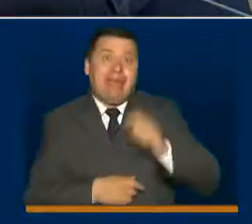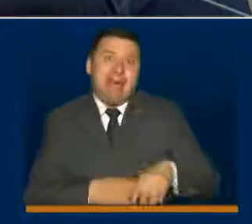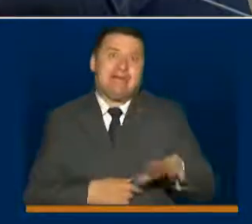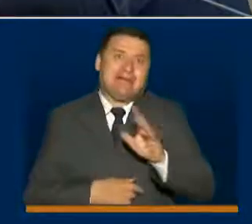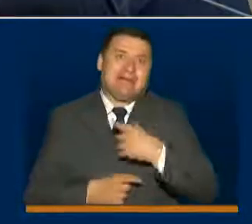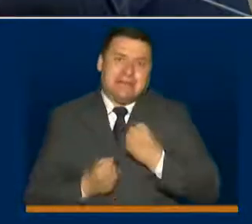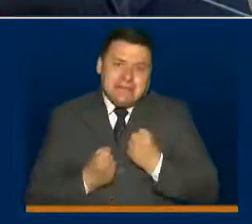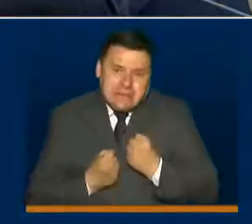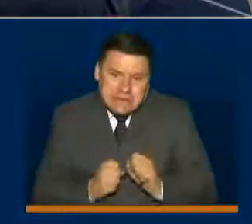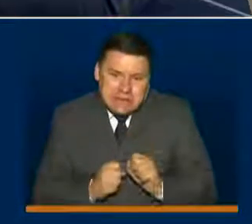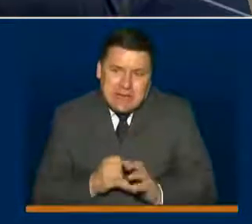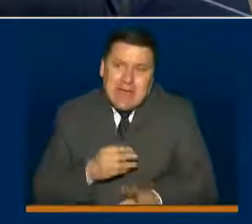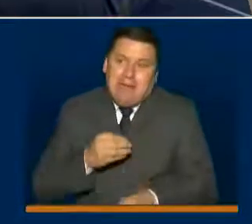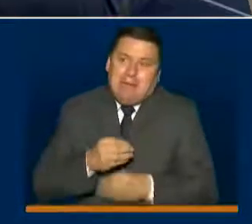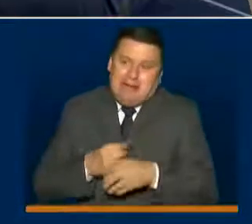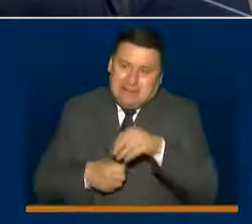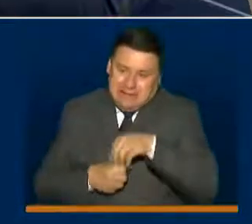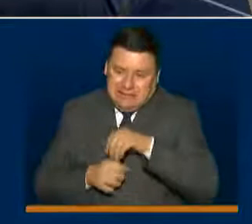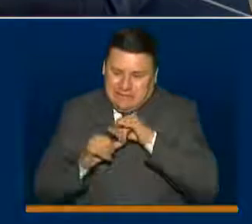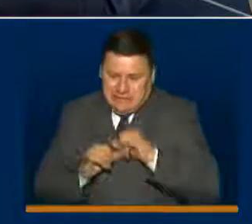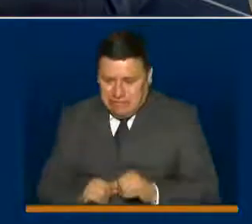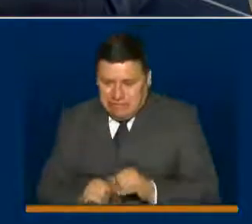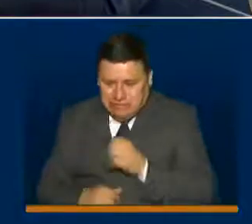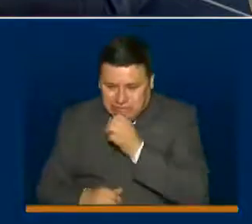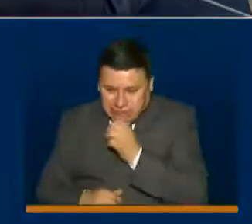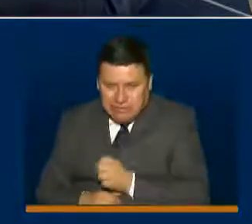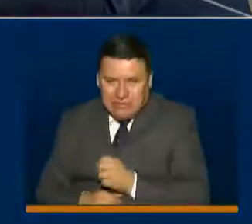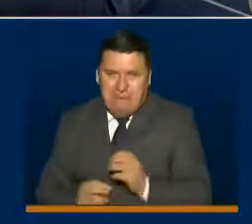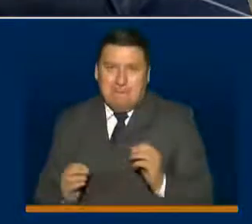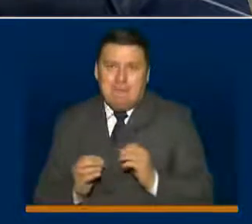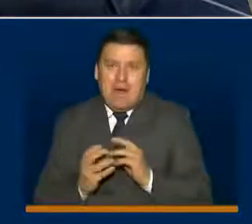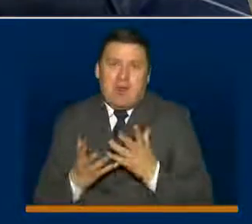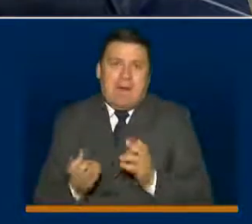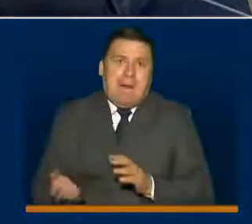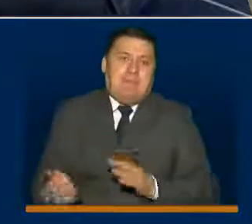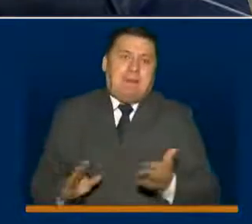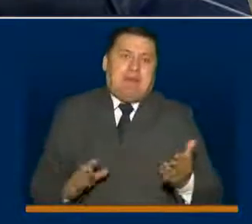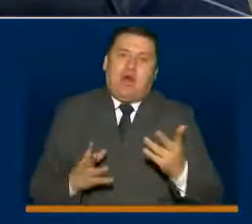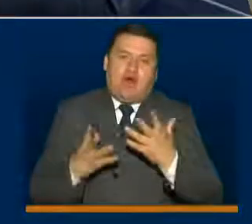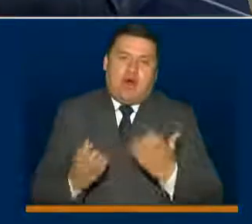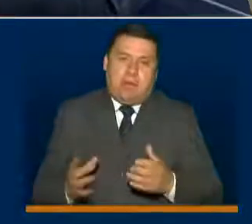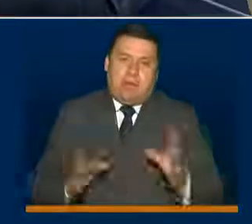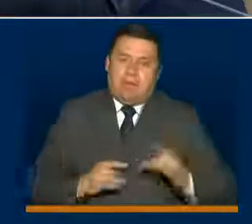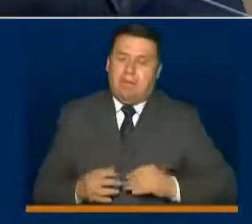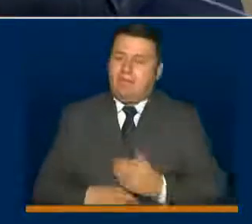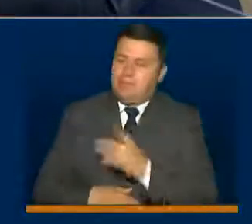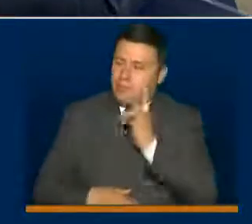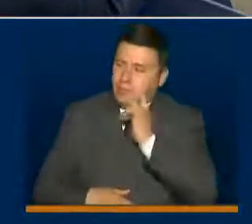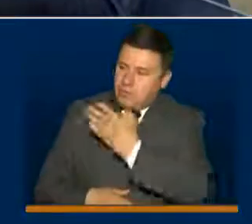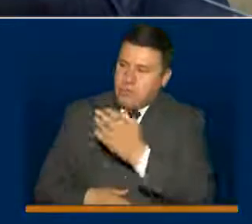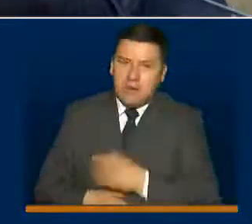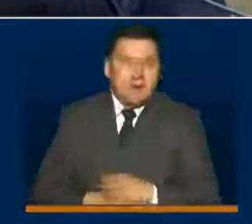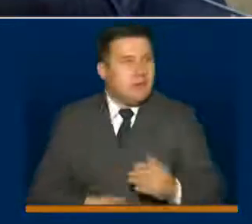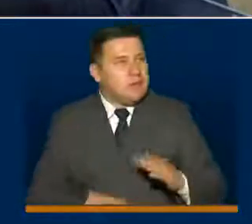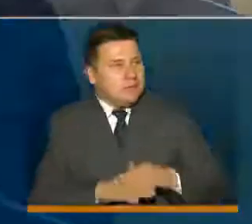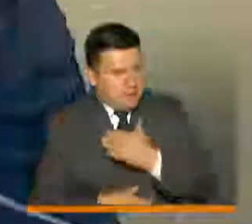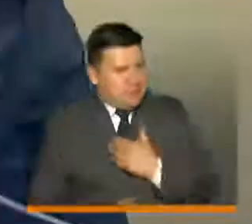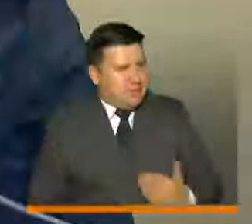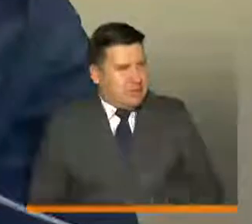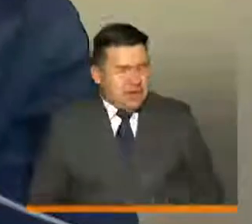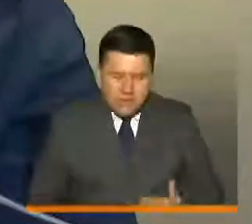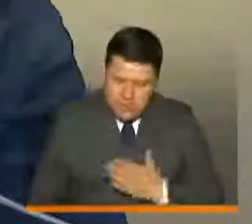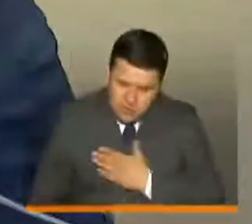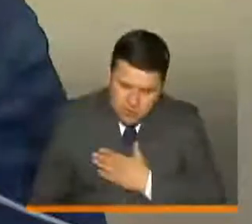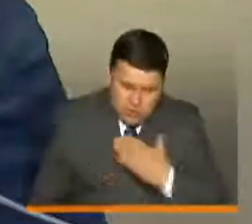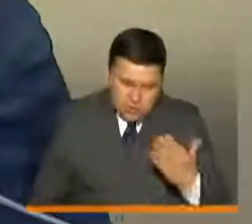ese esfuerzo adicional para evitar más muertes y evitar más contagios? Lo escuchamos. Señor presidente, un